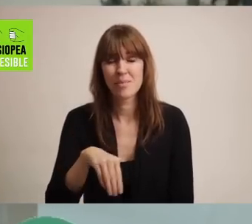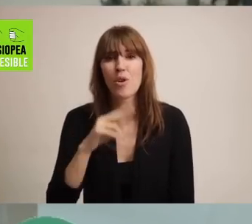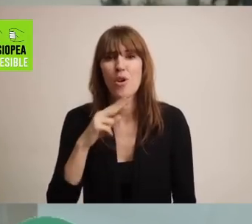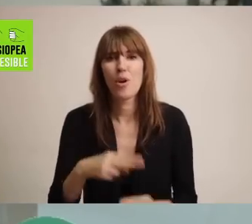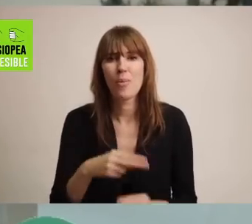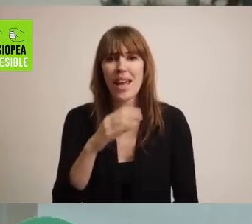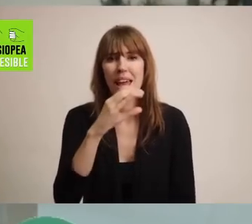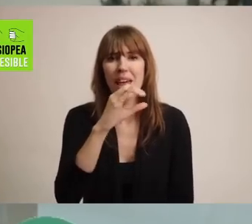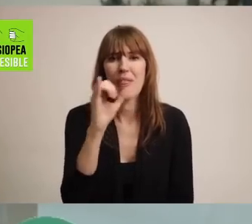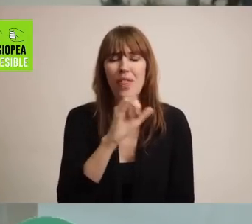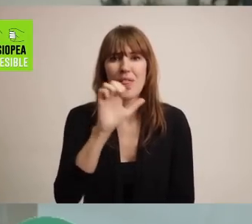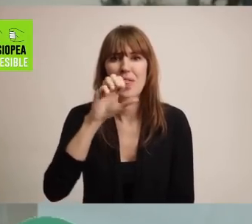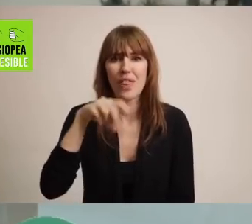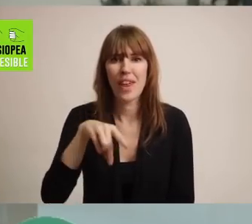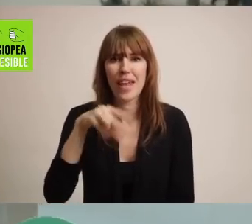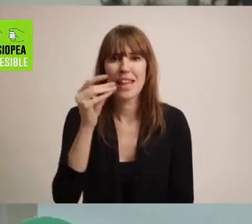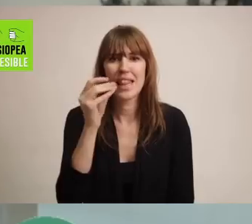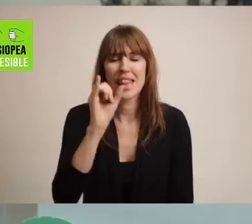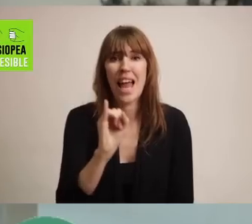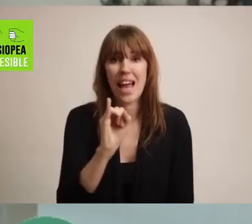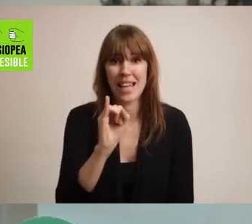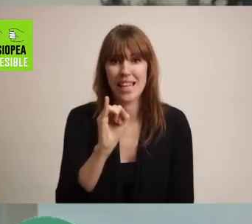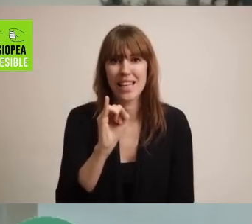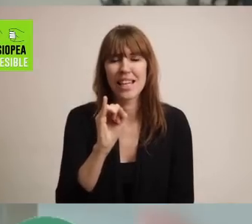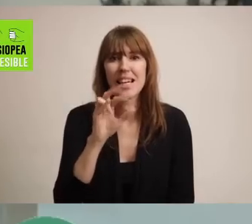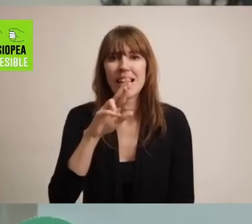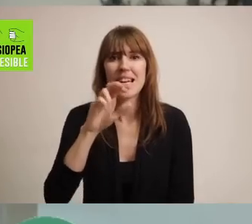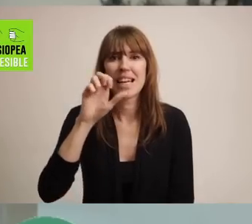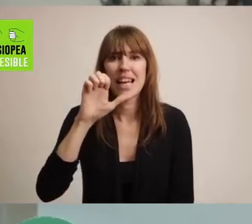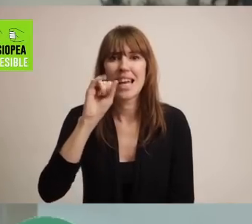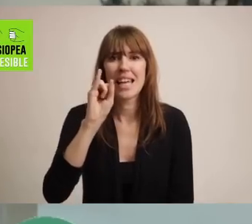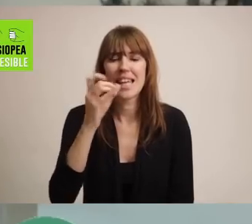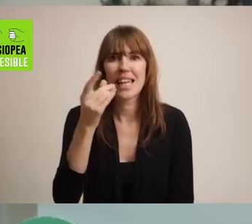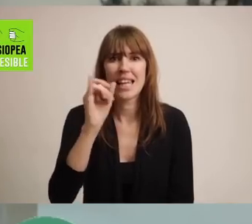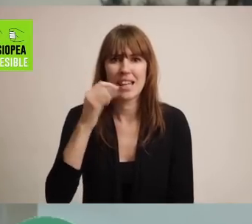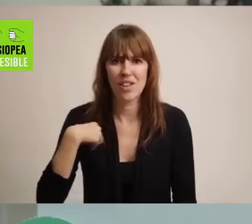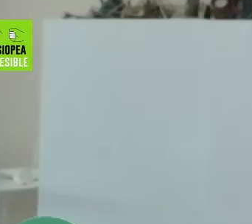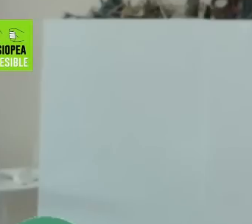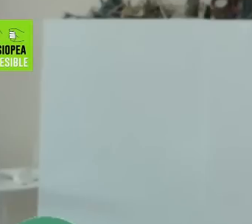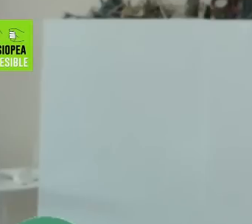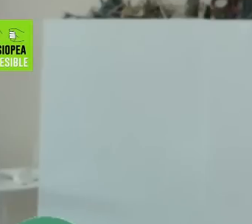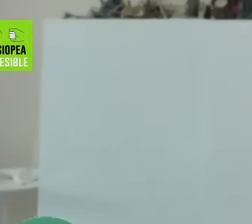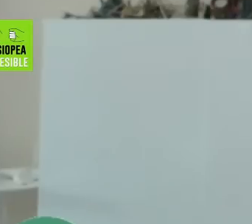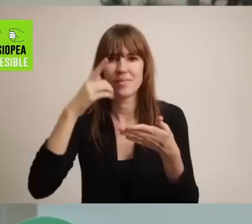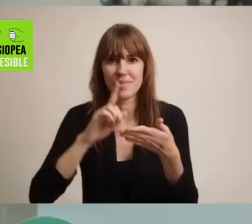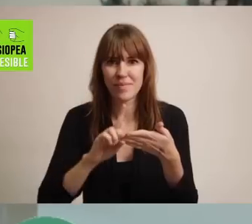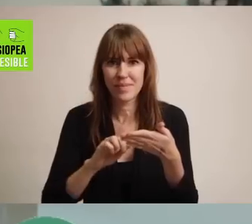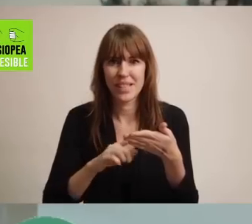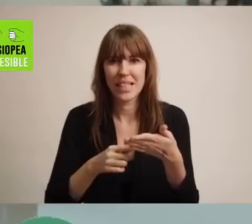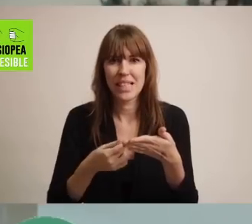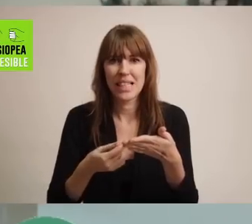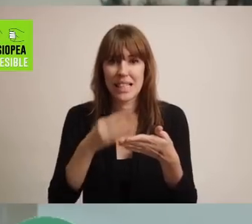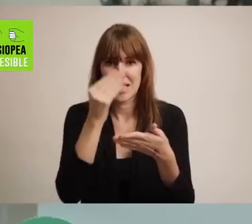Gendai Reiki O, lo tengo apuntado porque yo las palabras se me olvidan, vamos, que no se me quedan, que es el Reiki